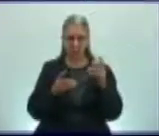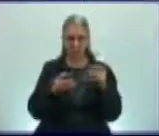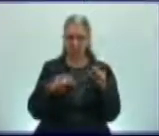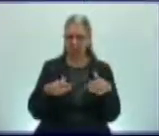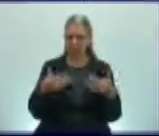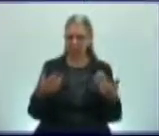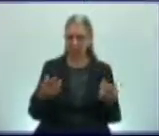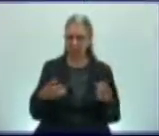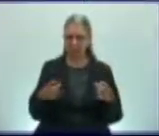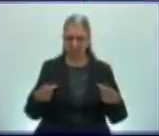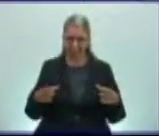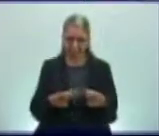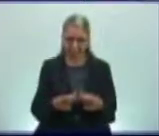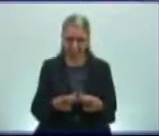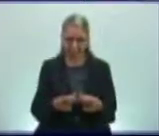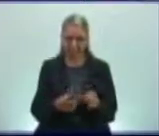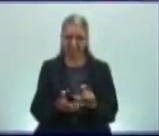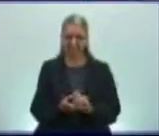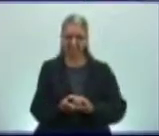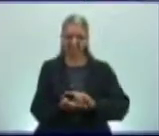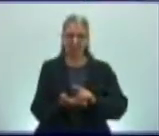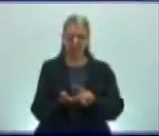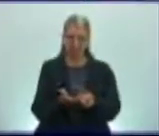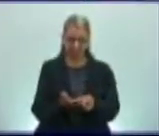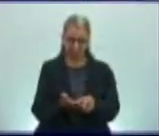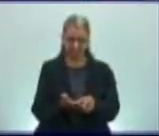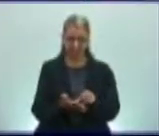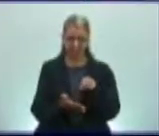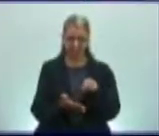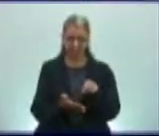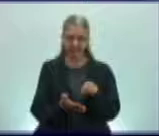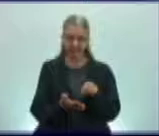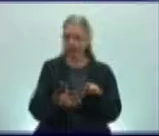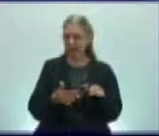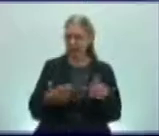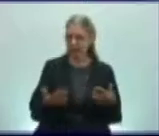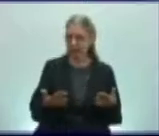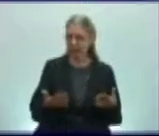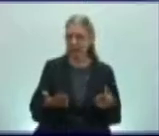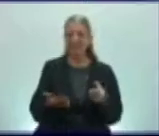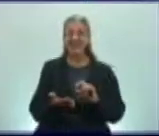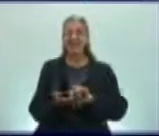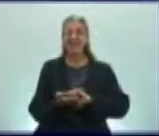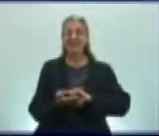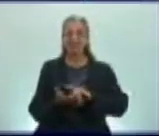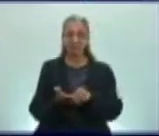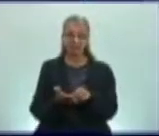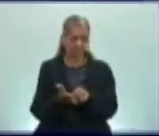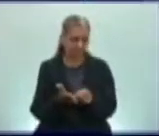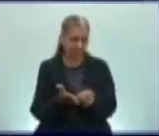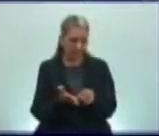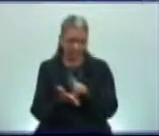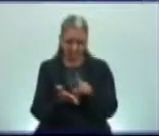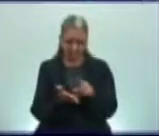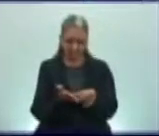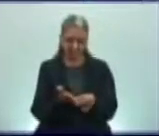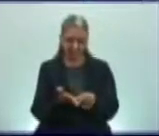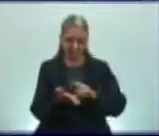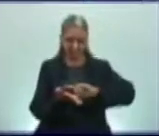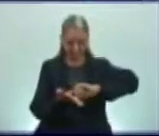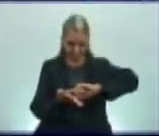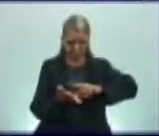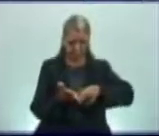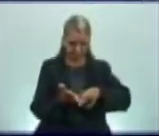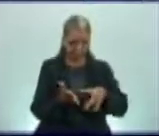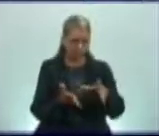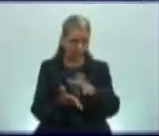hacer de manera análoga, pero teniendo en cuenta que ahora se trata del diámetro. Por tanto, debes utilizar la expresión